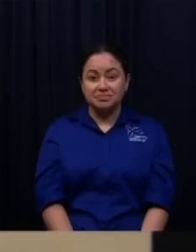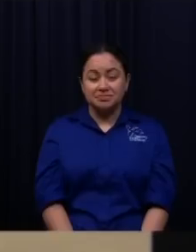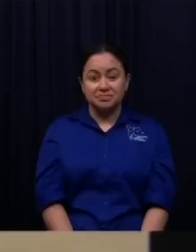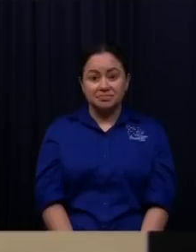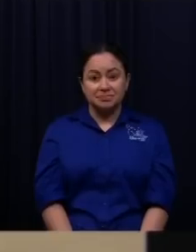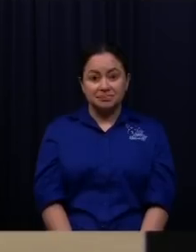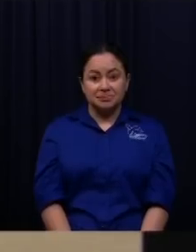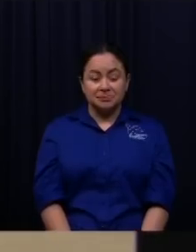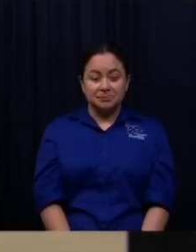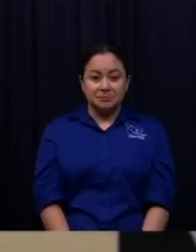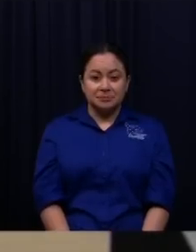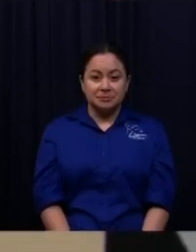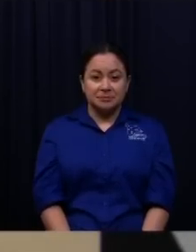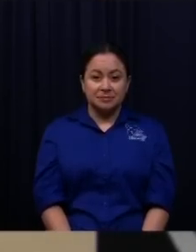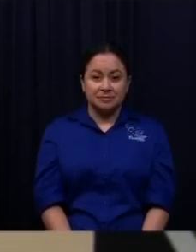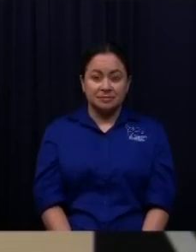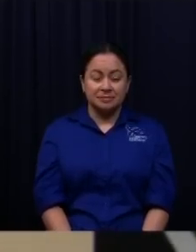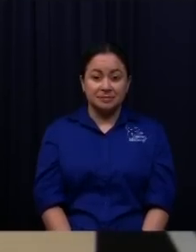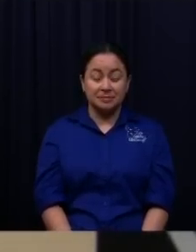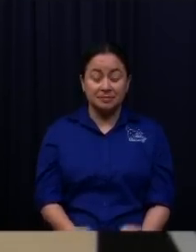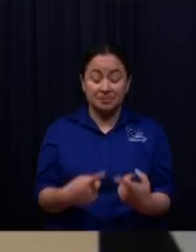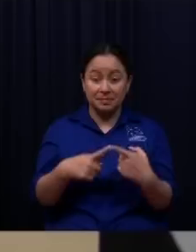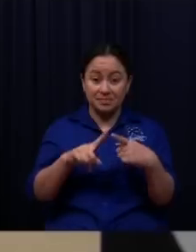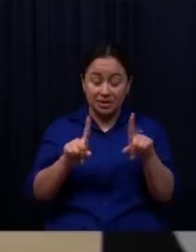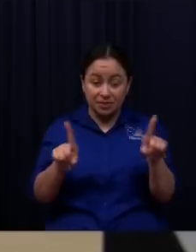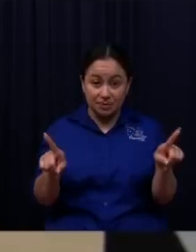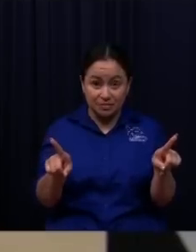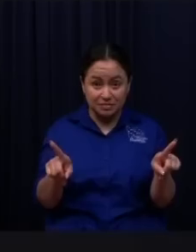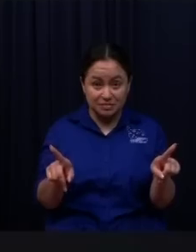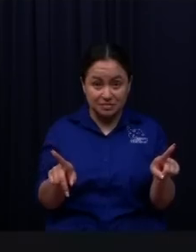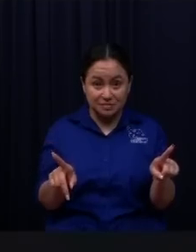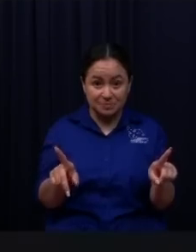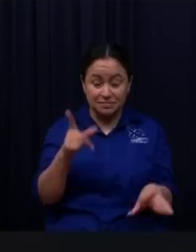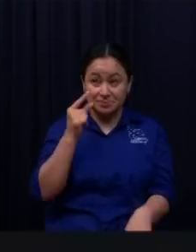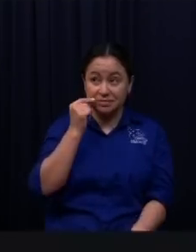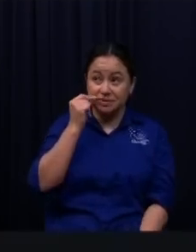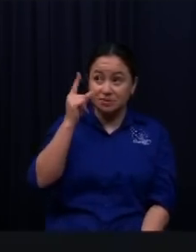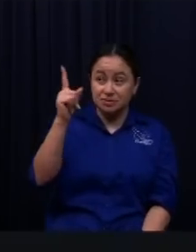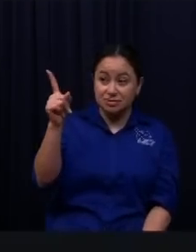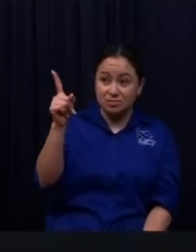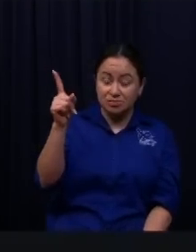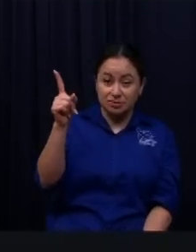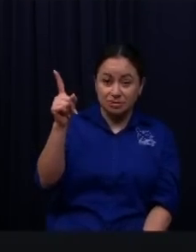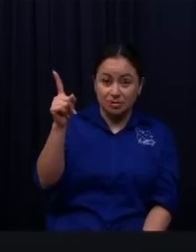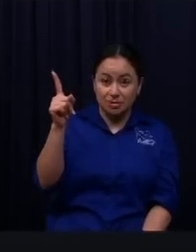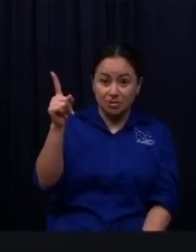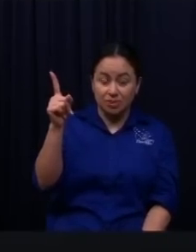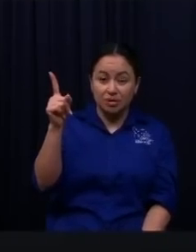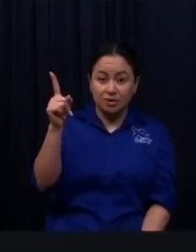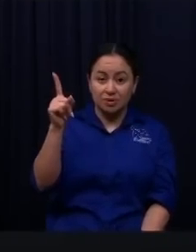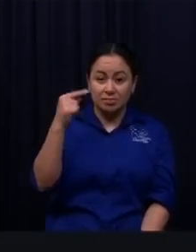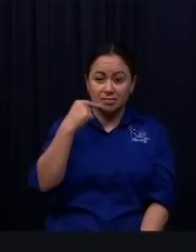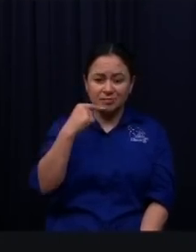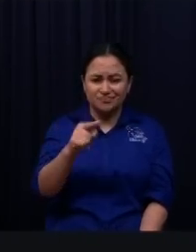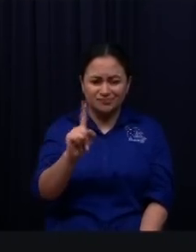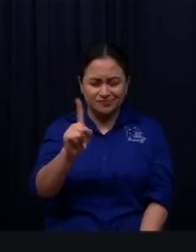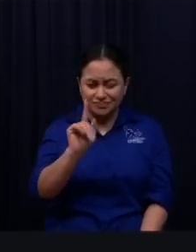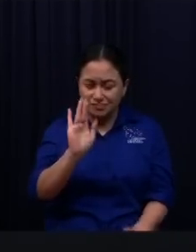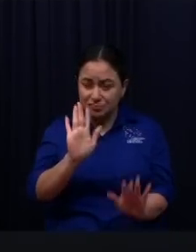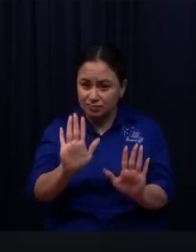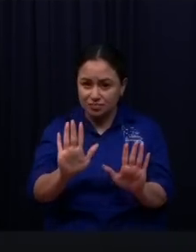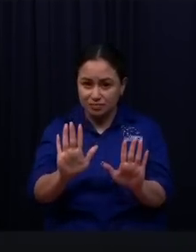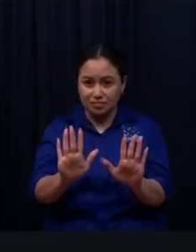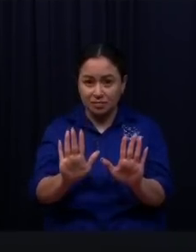enseñar. Pero no solo, claro que el Señor no le prohibió que fuera a los hebreos, pero cada